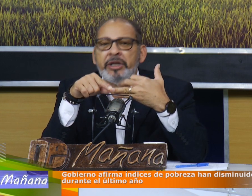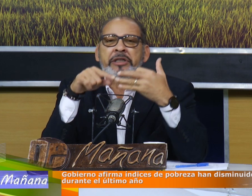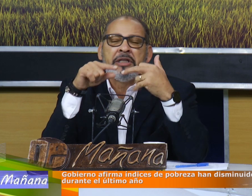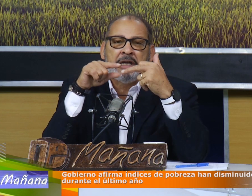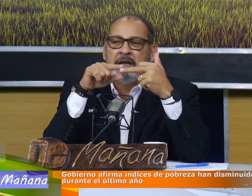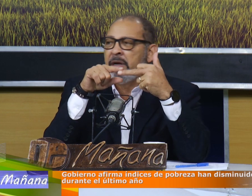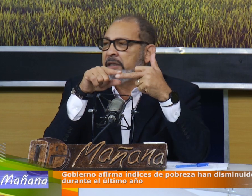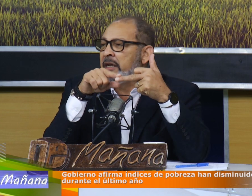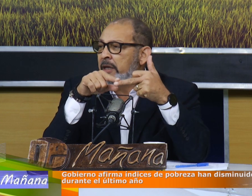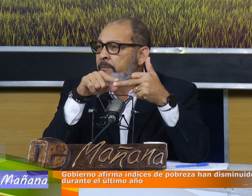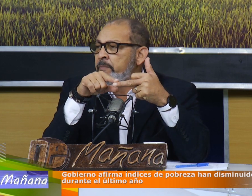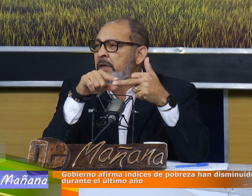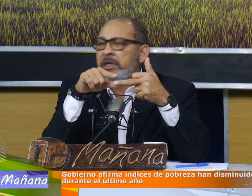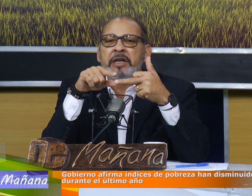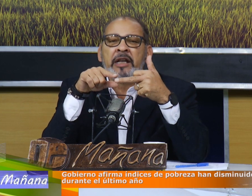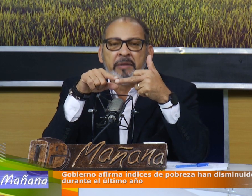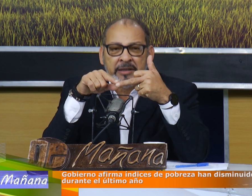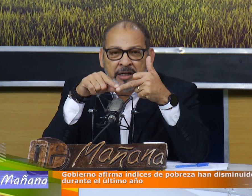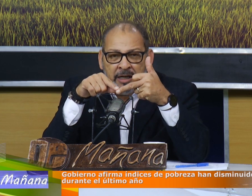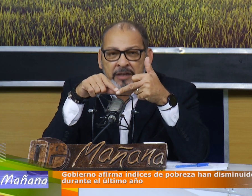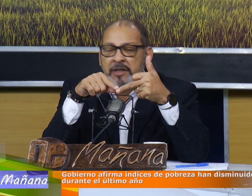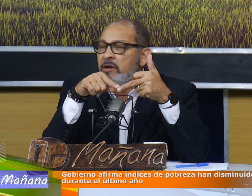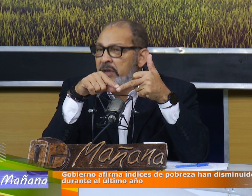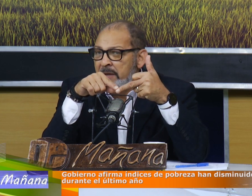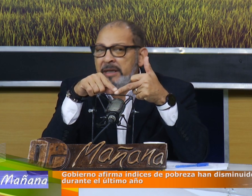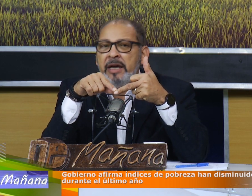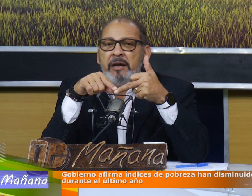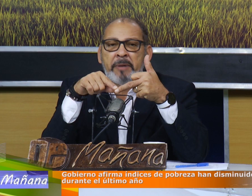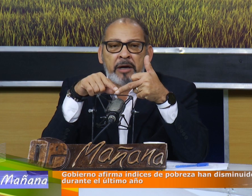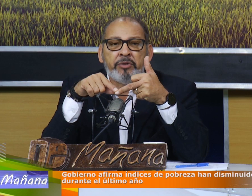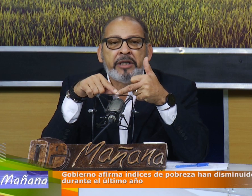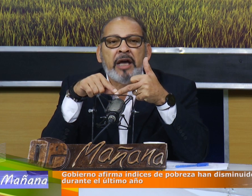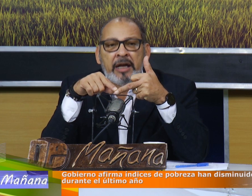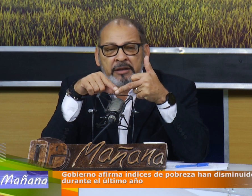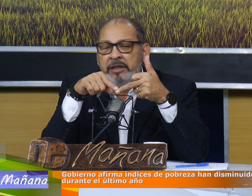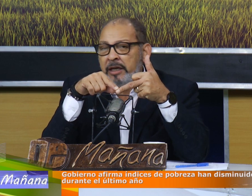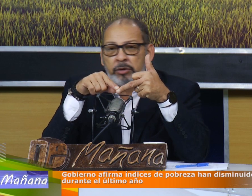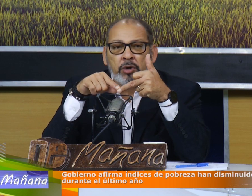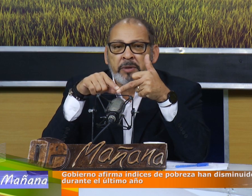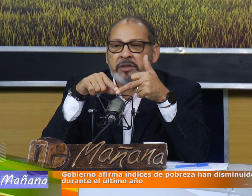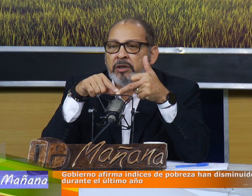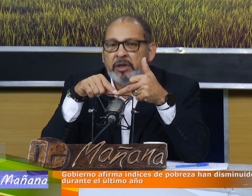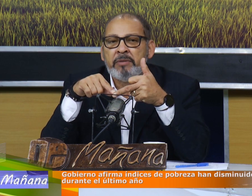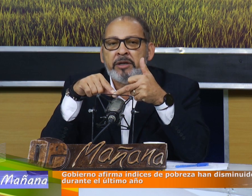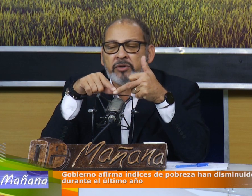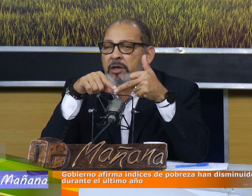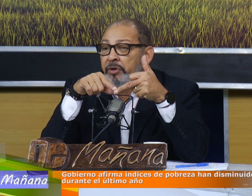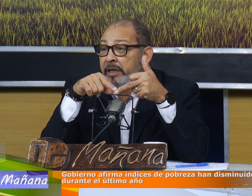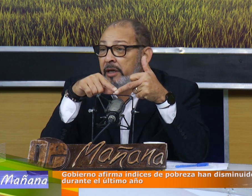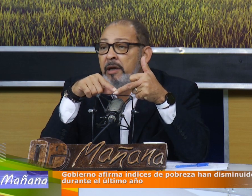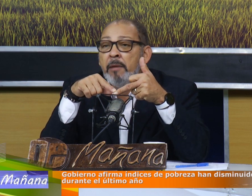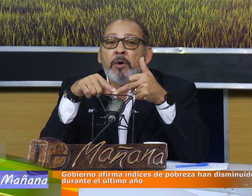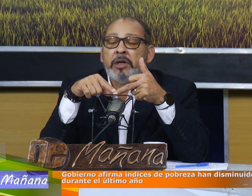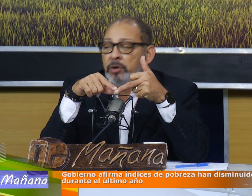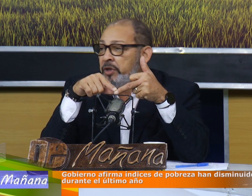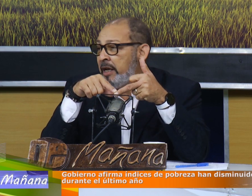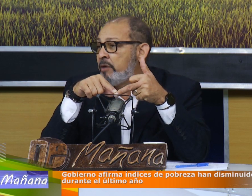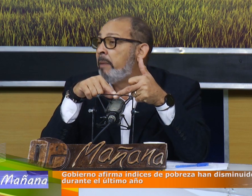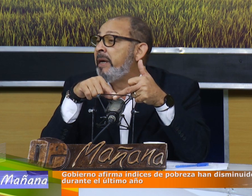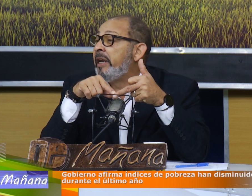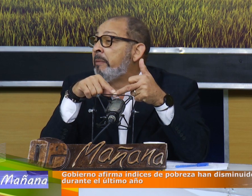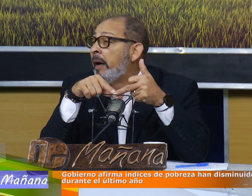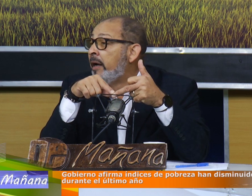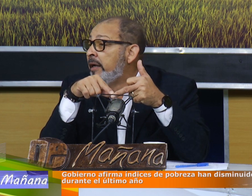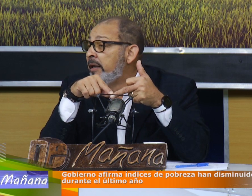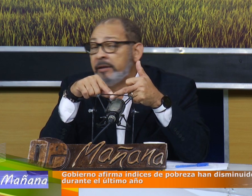ladrona tiene que levantarse tiene que levantarse a las 5 de la mañana para conectar antes de que todos los vecinos del barrio se conecten porque entonces el